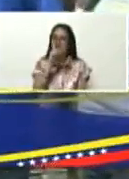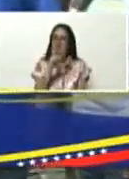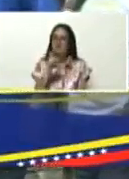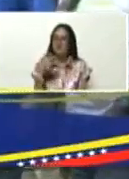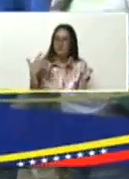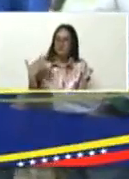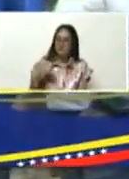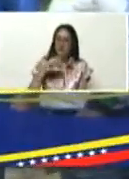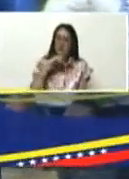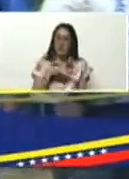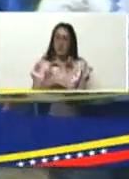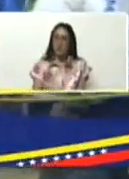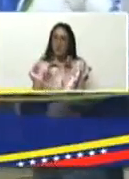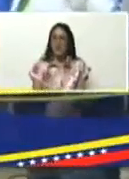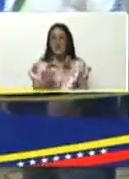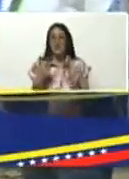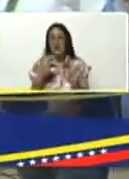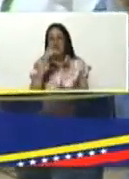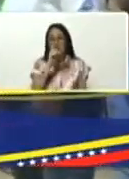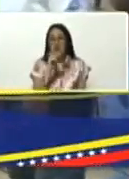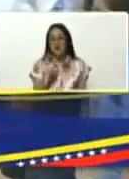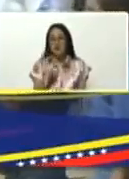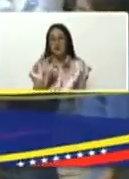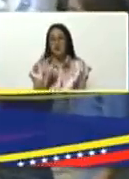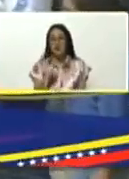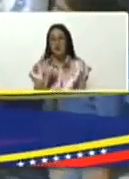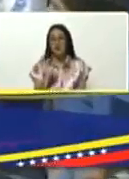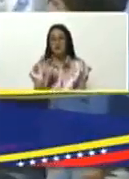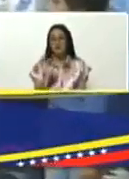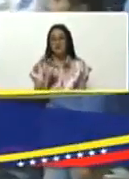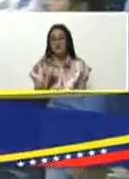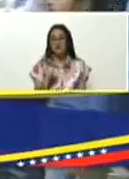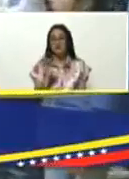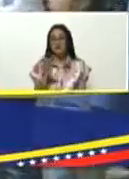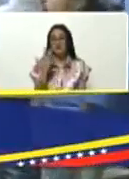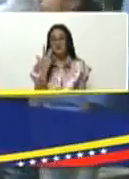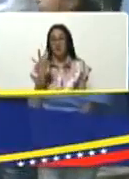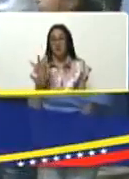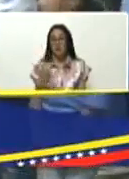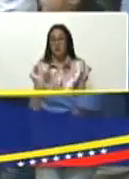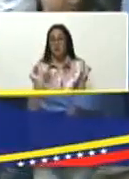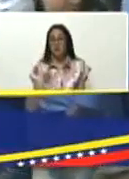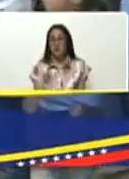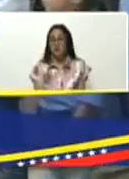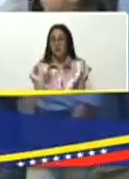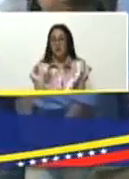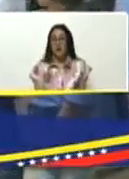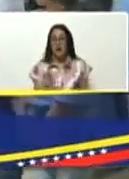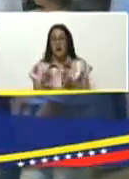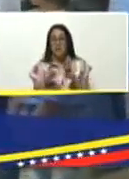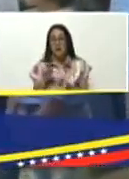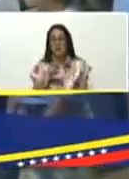tradición y 7 años con transferencia de embriones, donde podemos observar un animal de